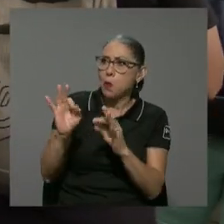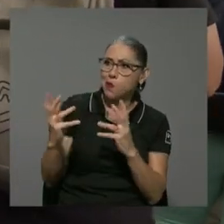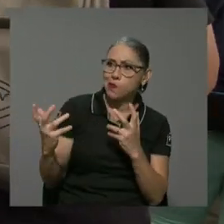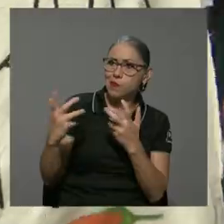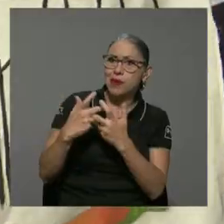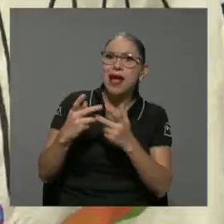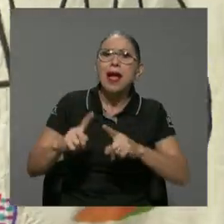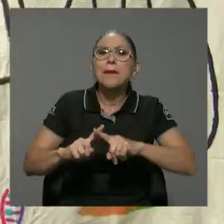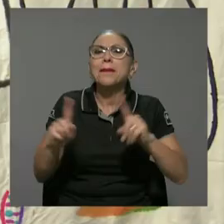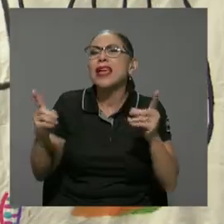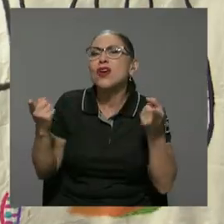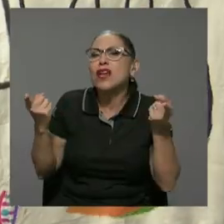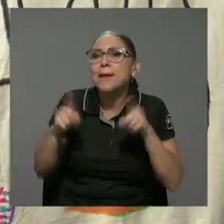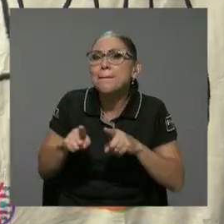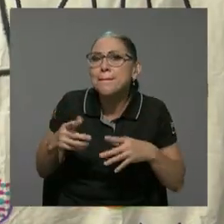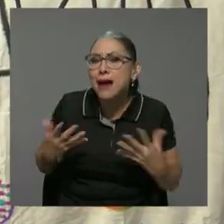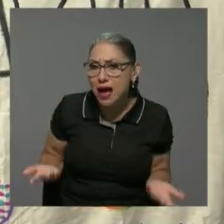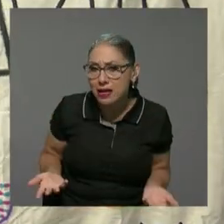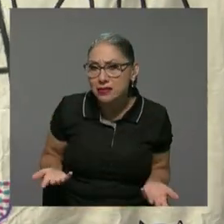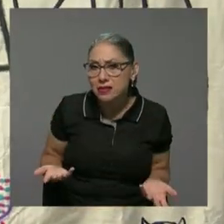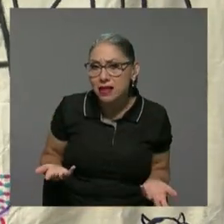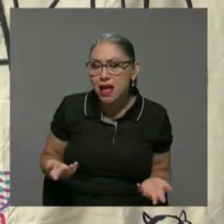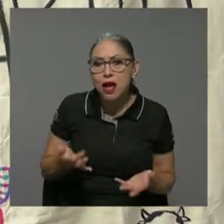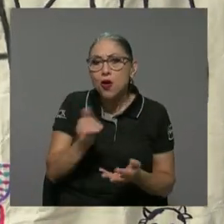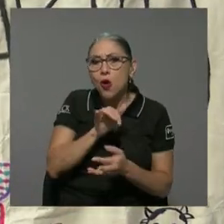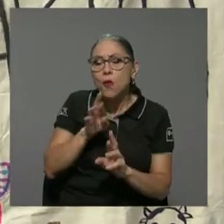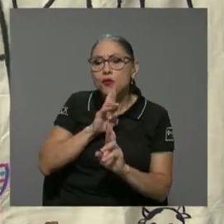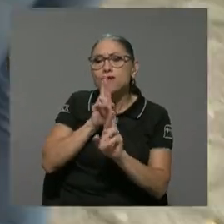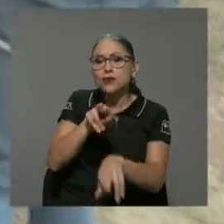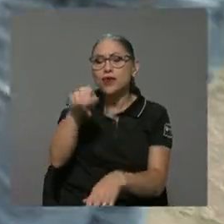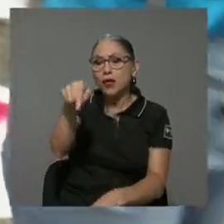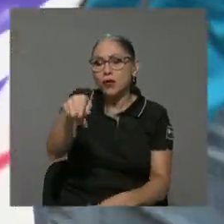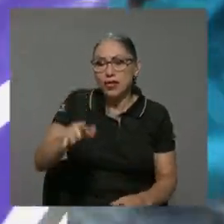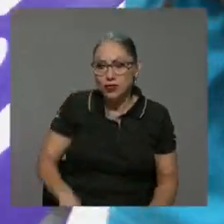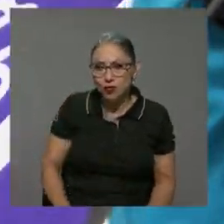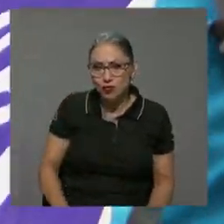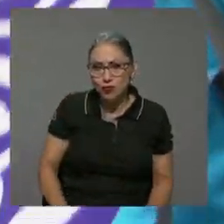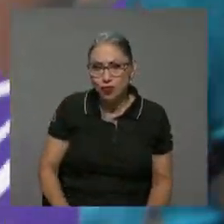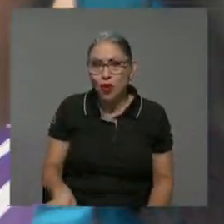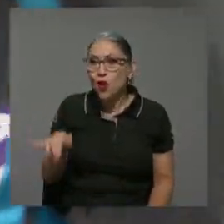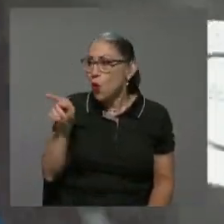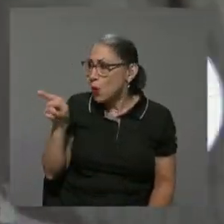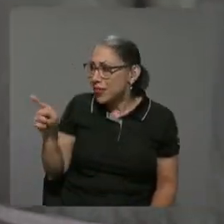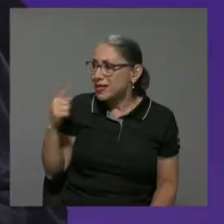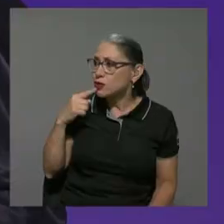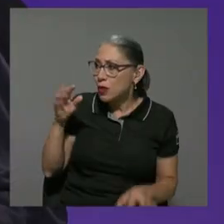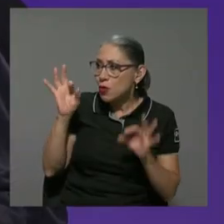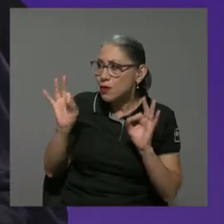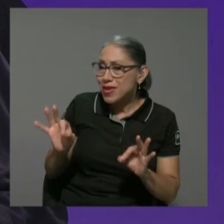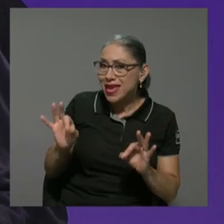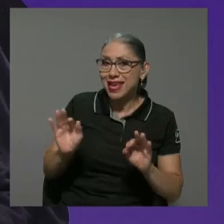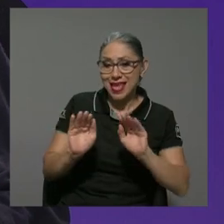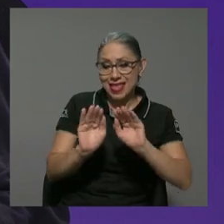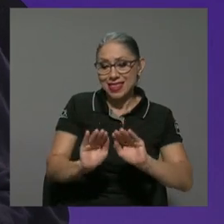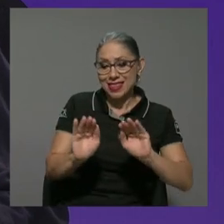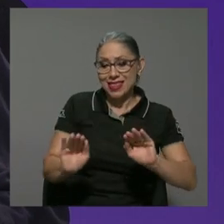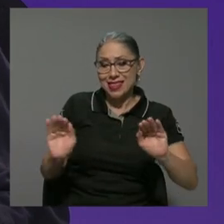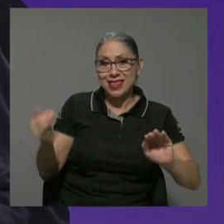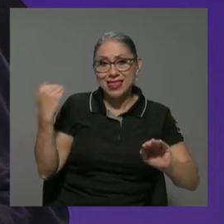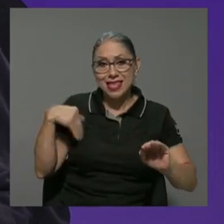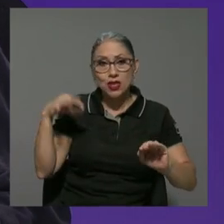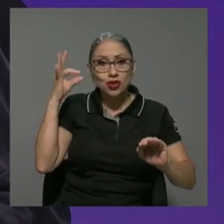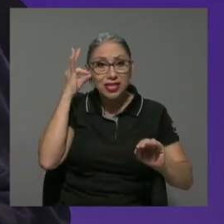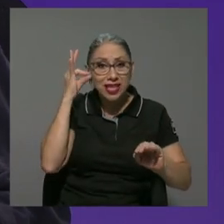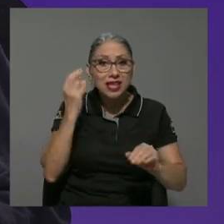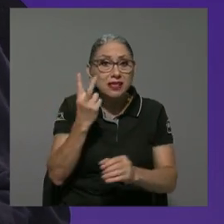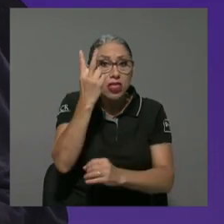ecuación? Como bien decís, los y las niñas, niños y niñas tuvieron 2 años